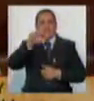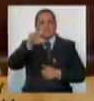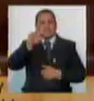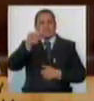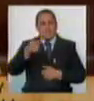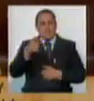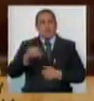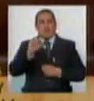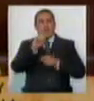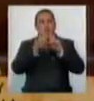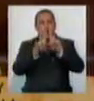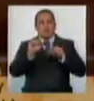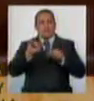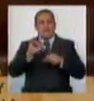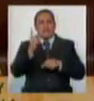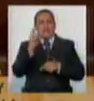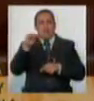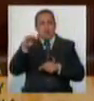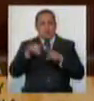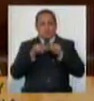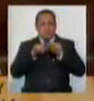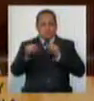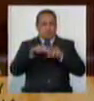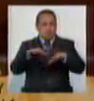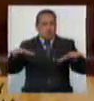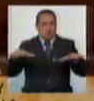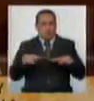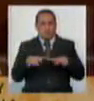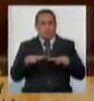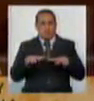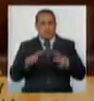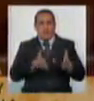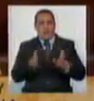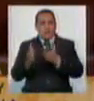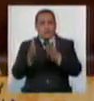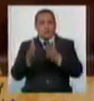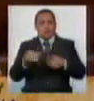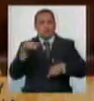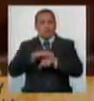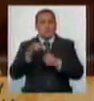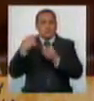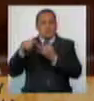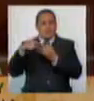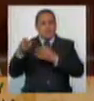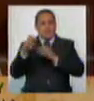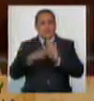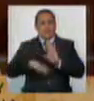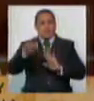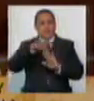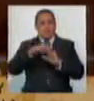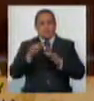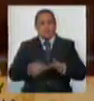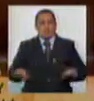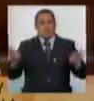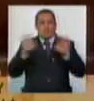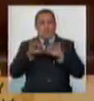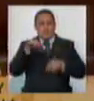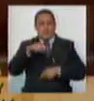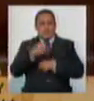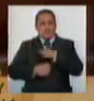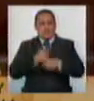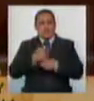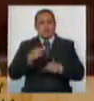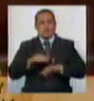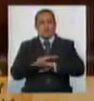23.511 kilómetros de carreteras de la red vial nacional. Con respecto a otros proyectos estratégicos, para este año se